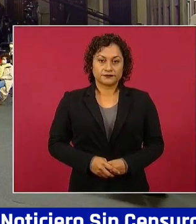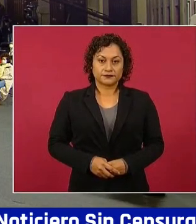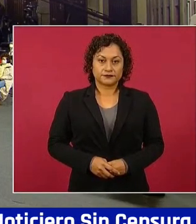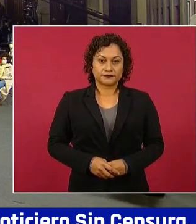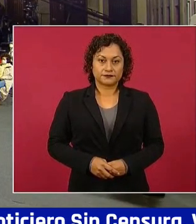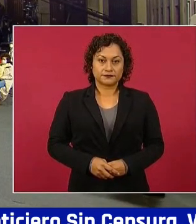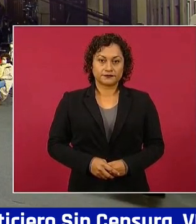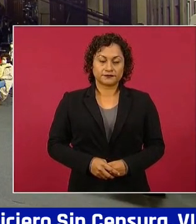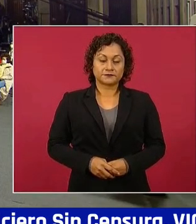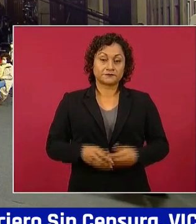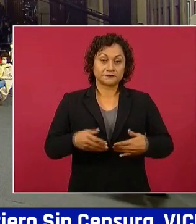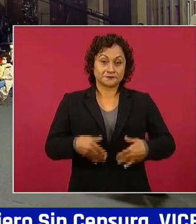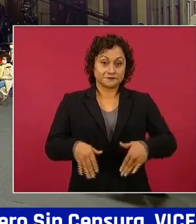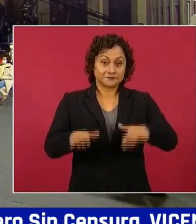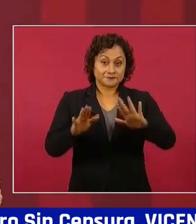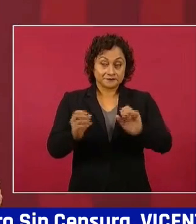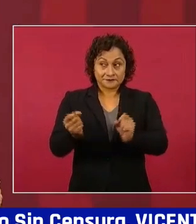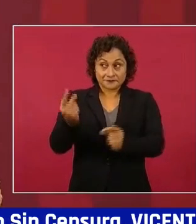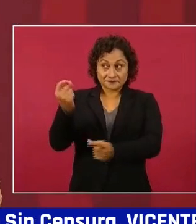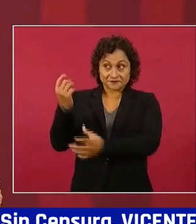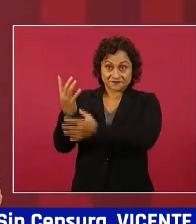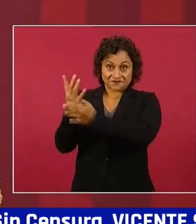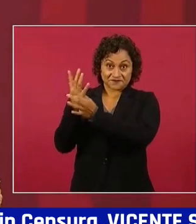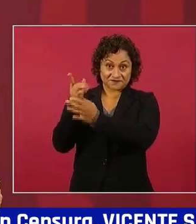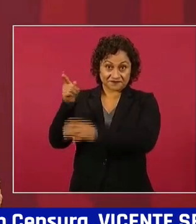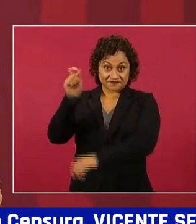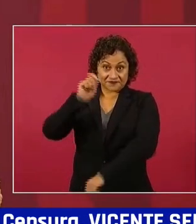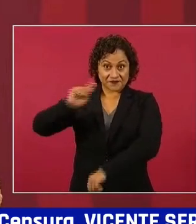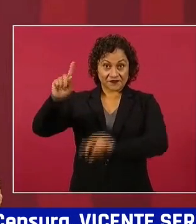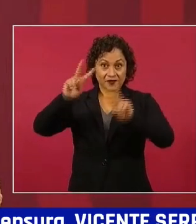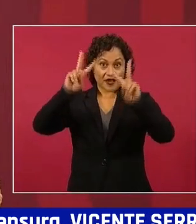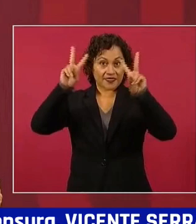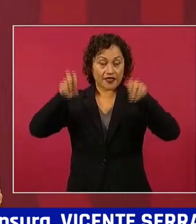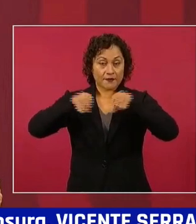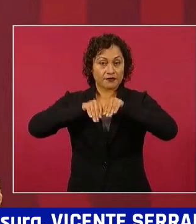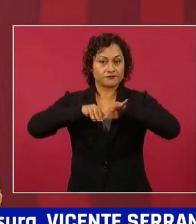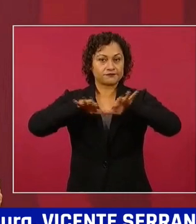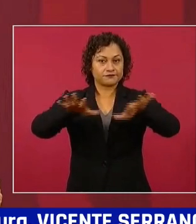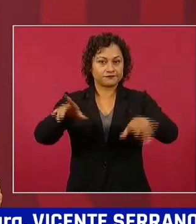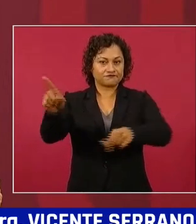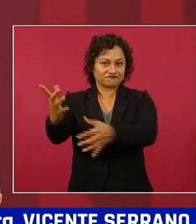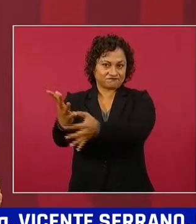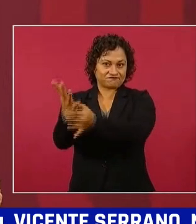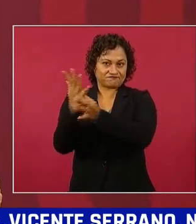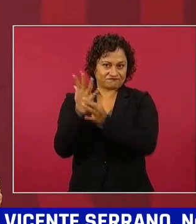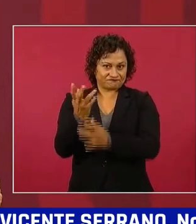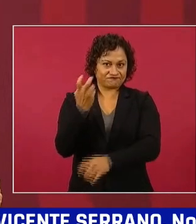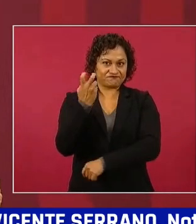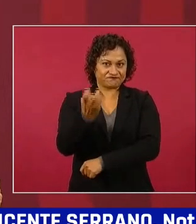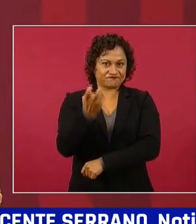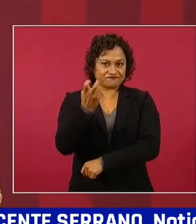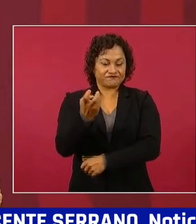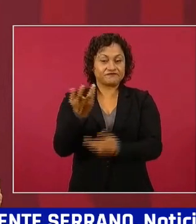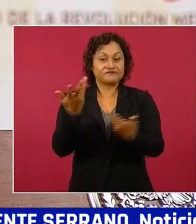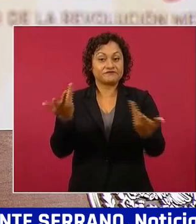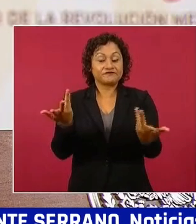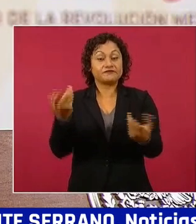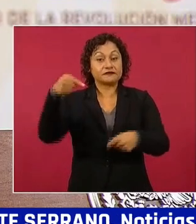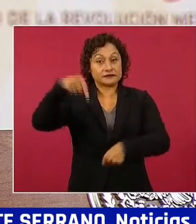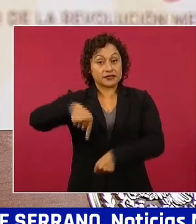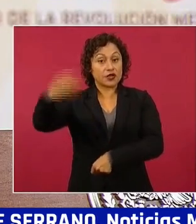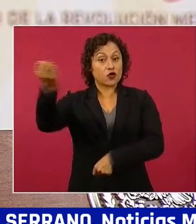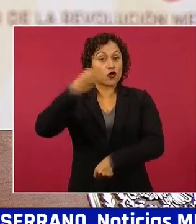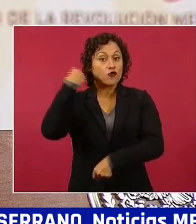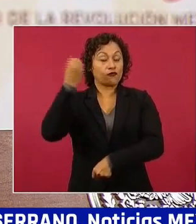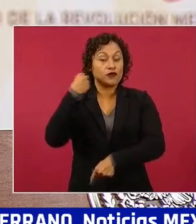Un experto en medios sacó esa conclusión de cuántas mañaneras